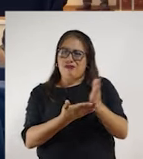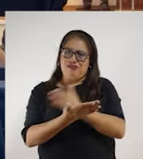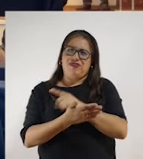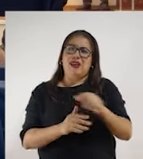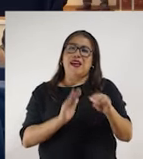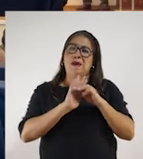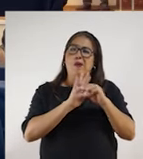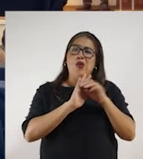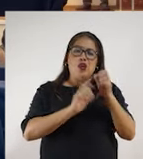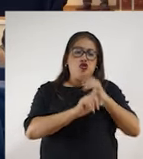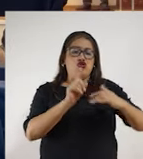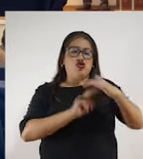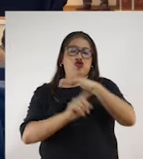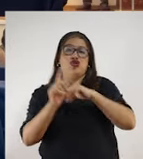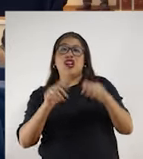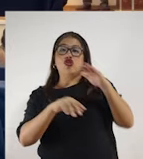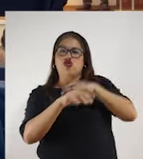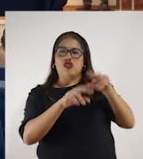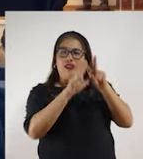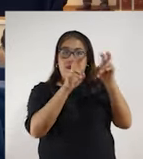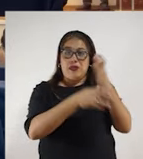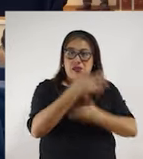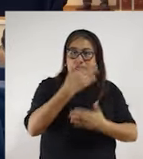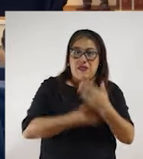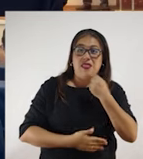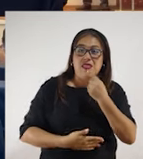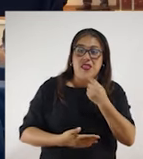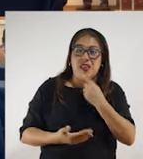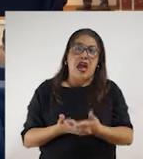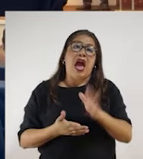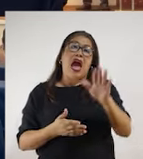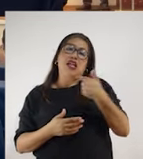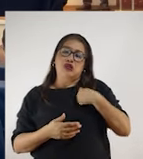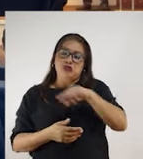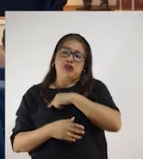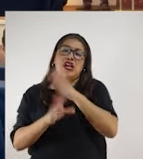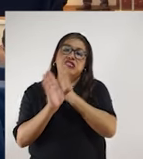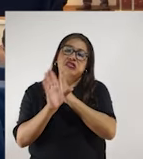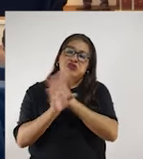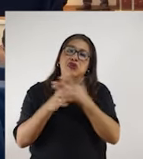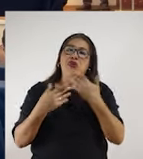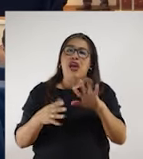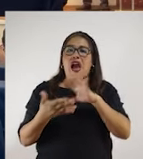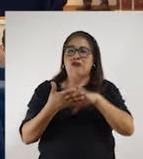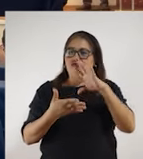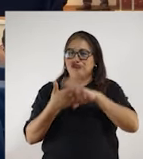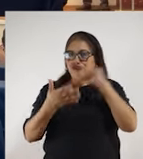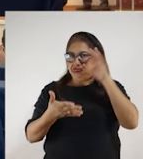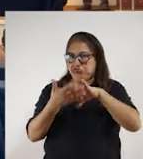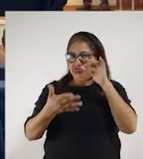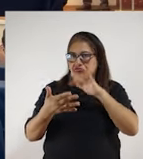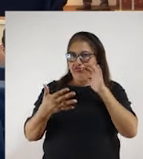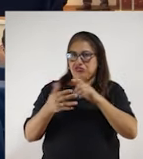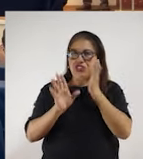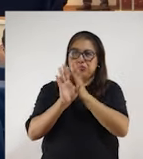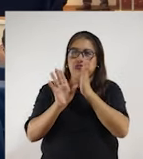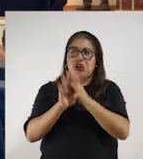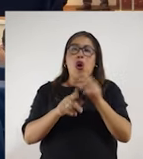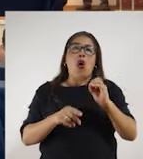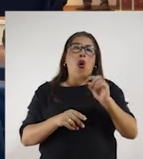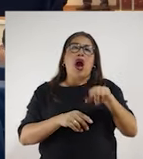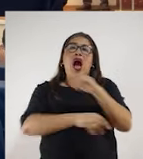modelo social de la discapacidad nos dice a nosotros que somos psicólogos, los que son estudiantes de psicología, a